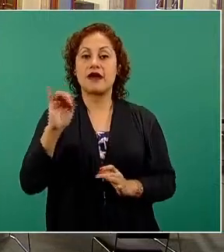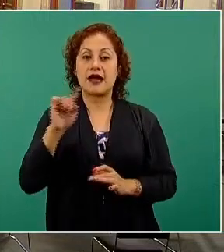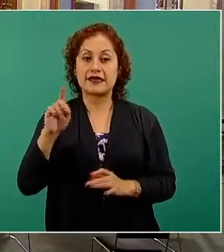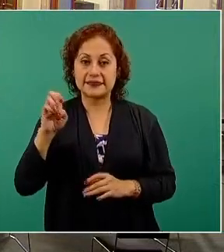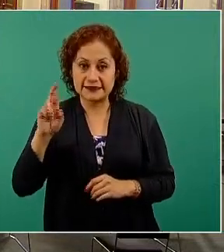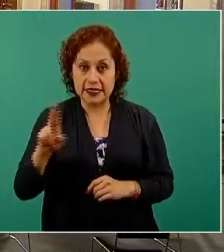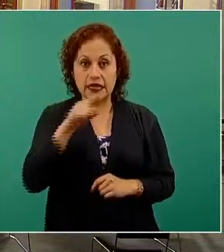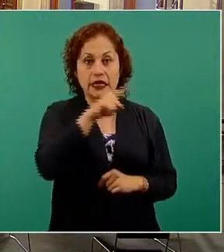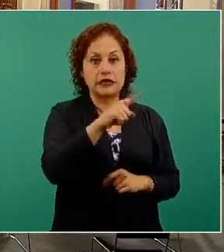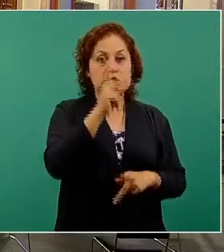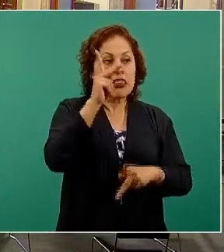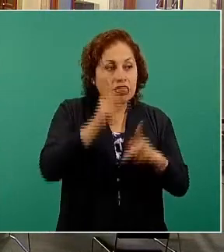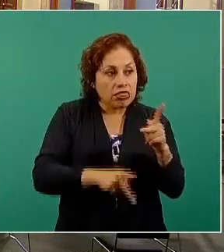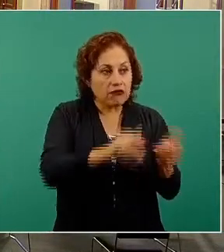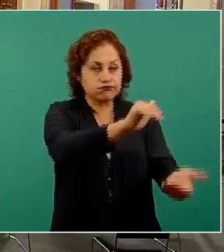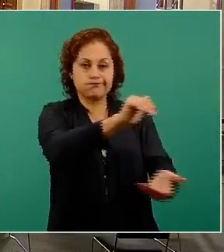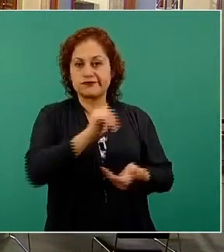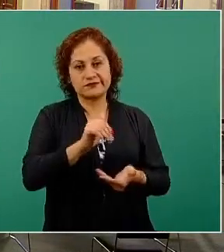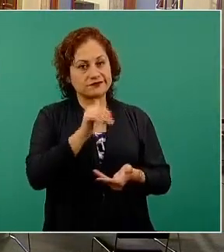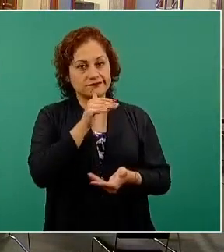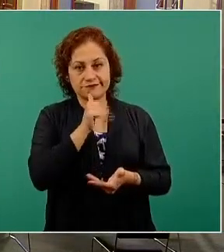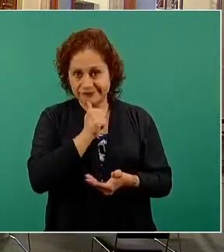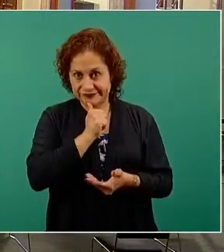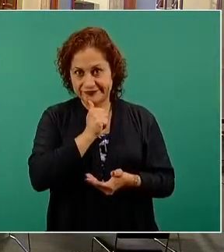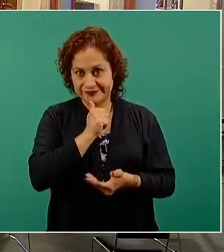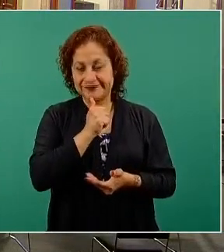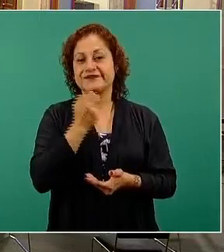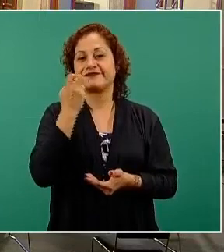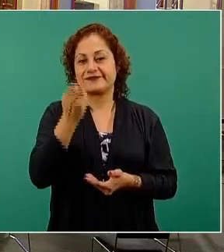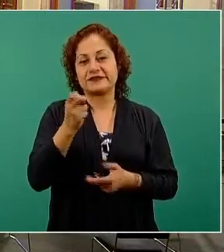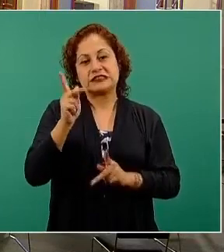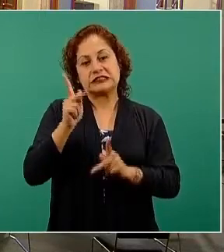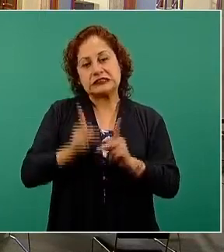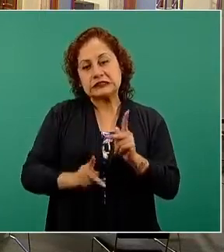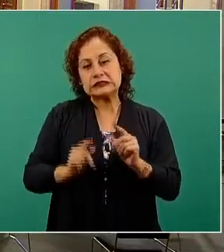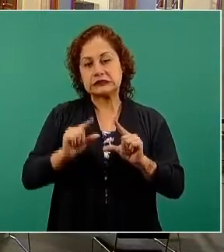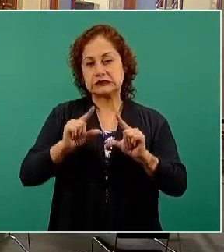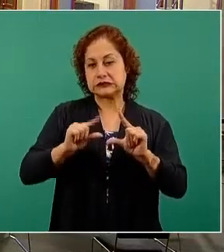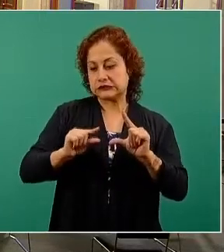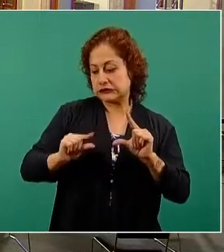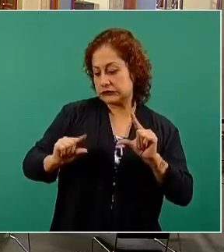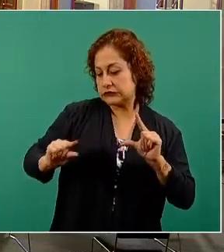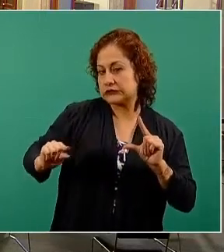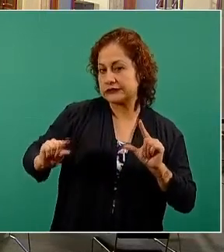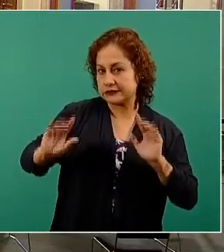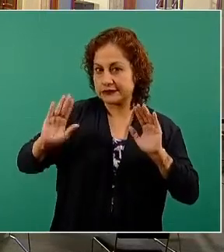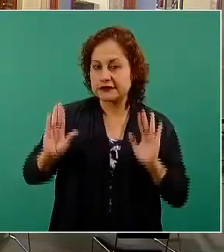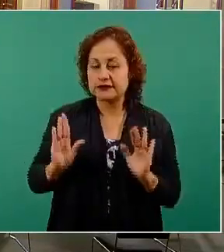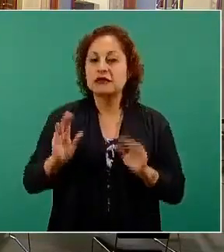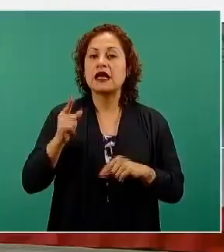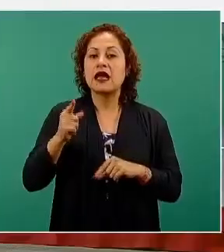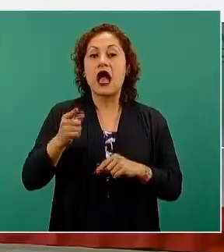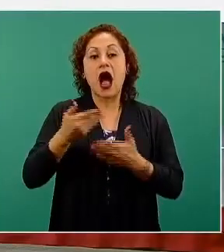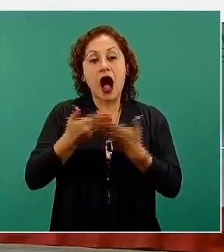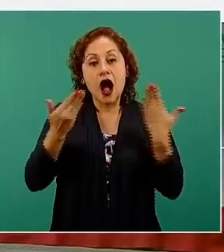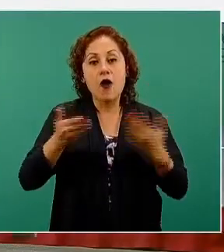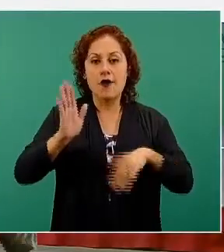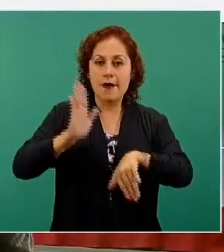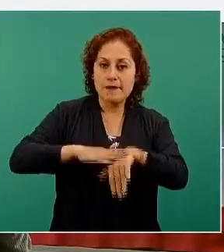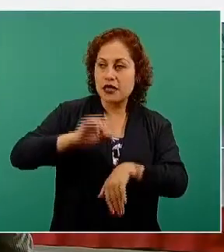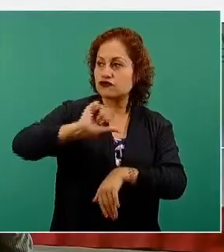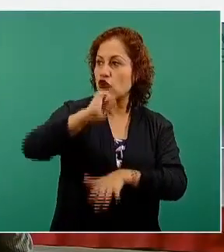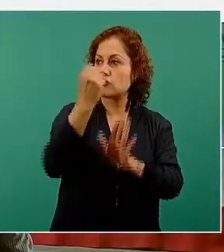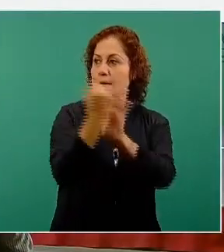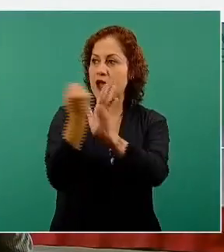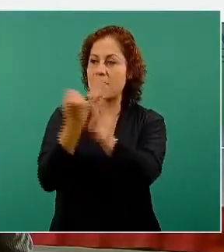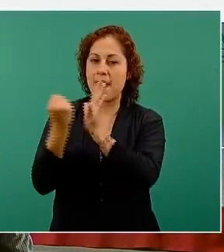proveeduría semanal, y claramente desde que empezó ya, tanto con las múltiples marcas que están, pues